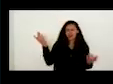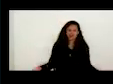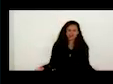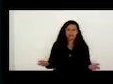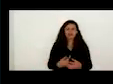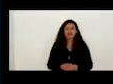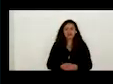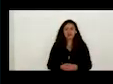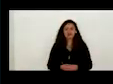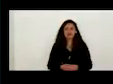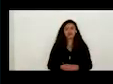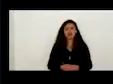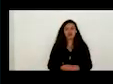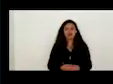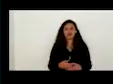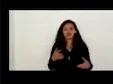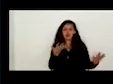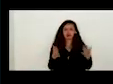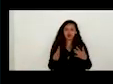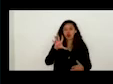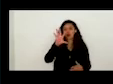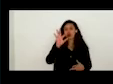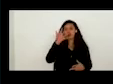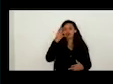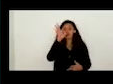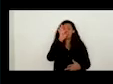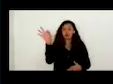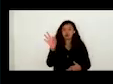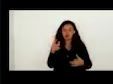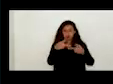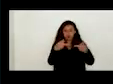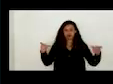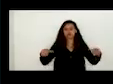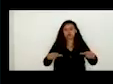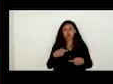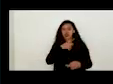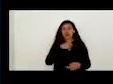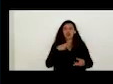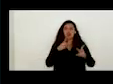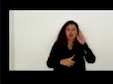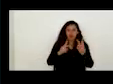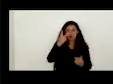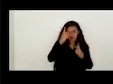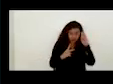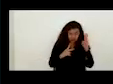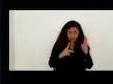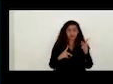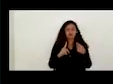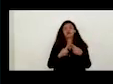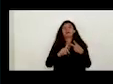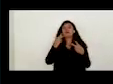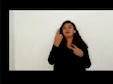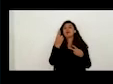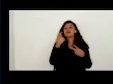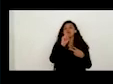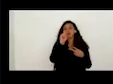cual aproximadamente un 45% de ese plato debe de contener verduras, un